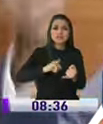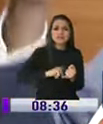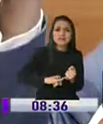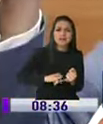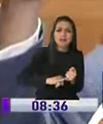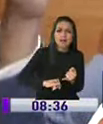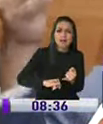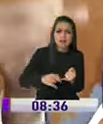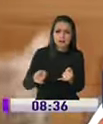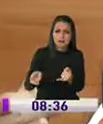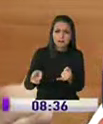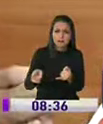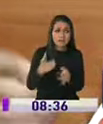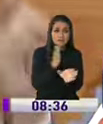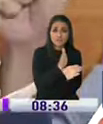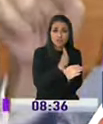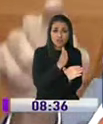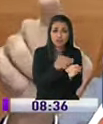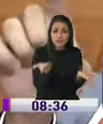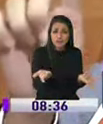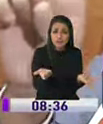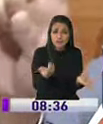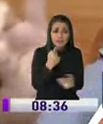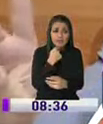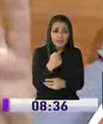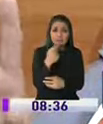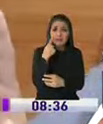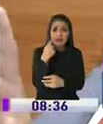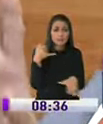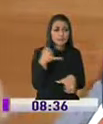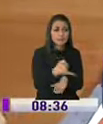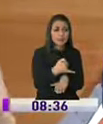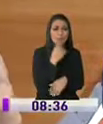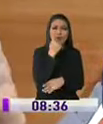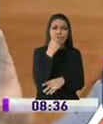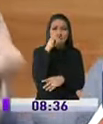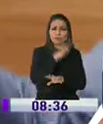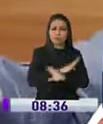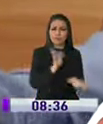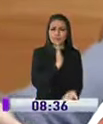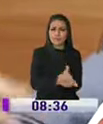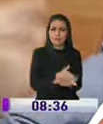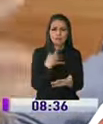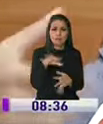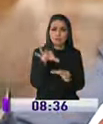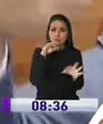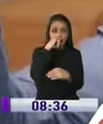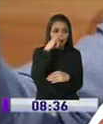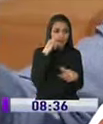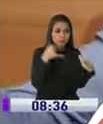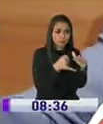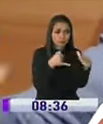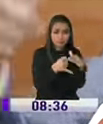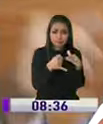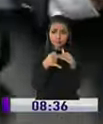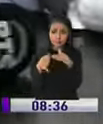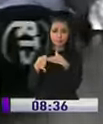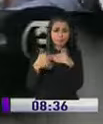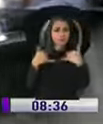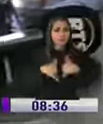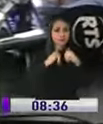la psicología criminal, es que ellos no es que violan a un niño y se paran, no. Ellos consiguen niños para llevárselos a violadores más poderosos. Frente a